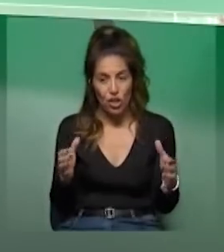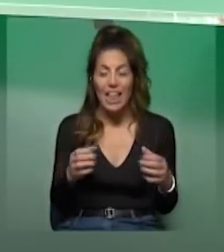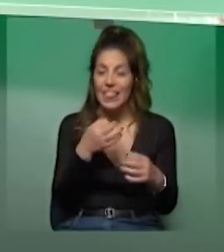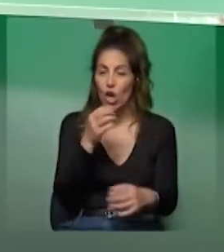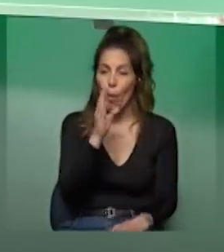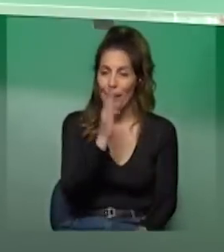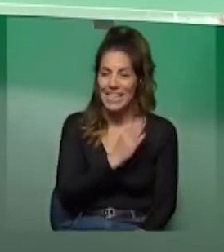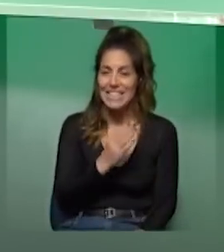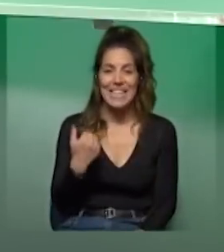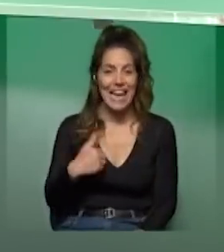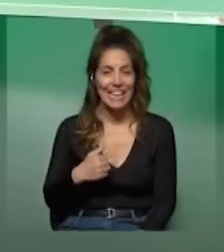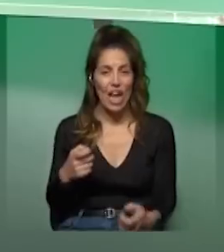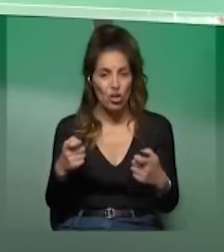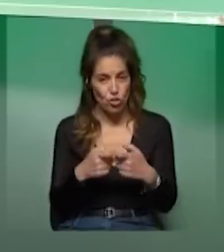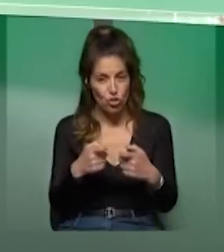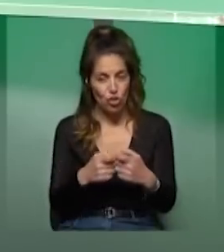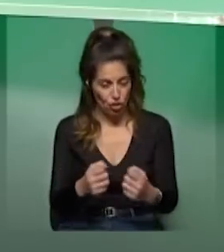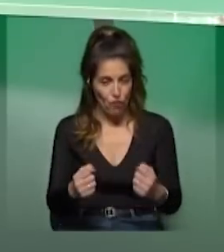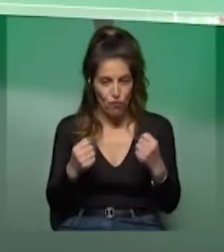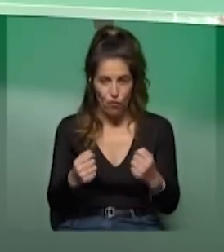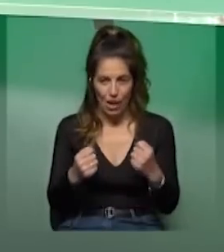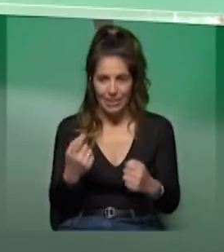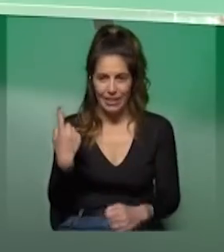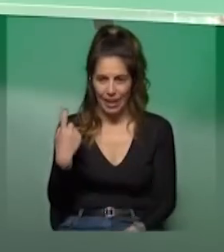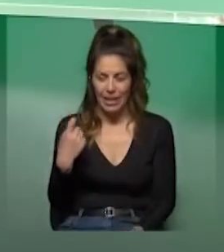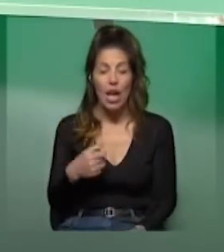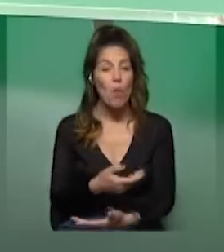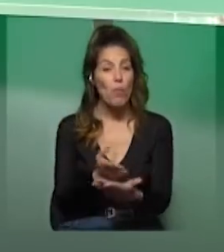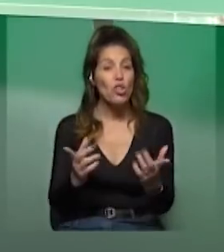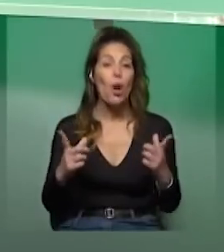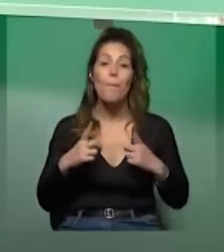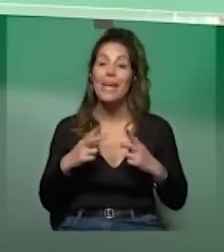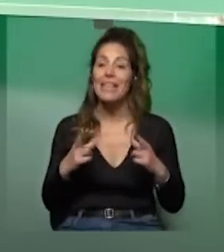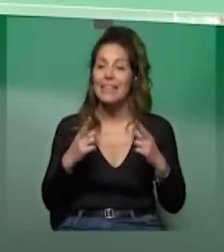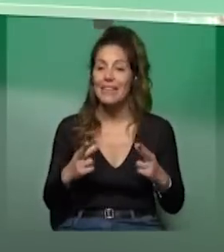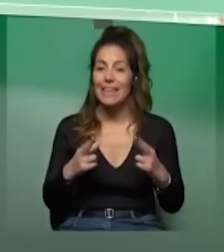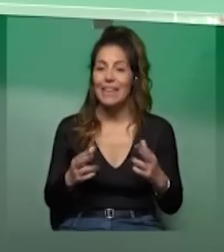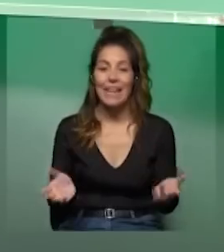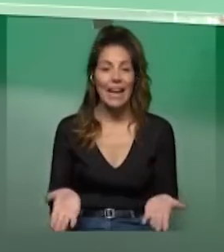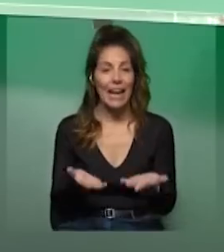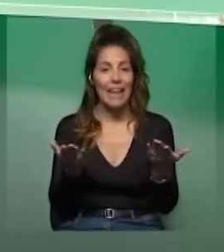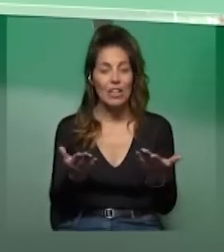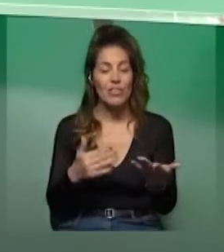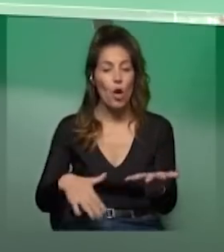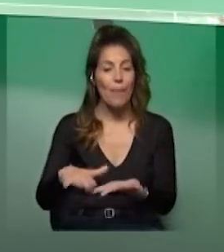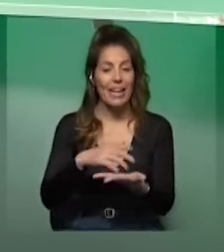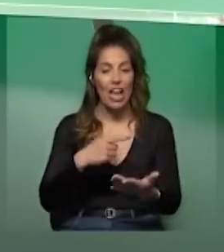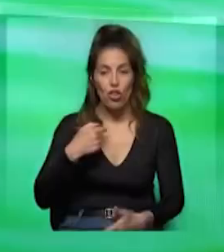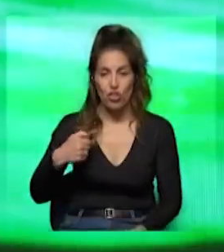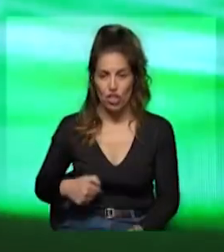y Argentina como socios que siguen siendo fuertes Sí además se mostró expectante ante la reactivación del mercado